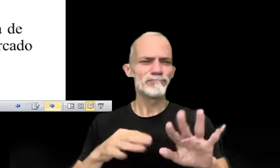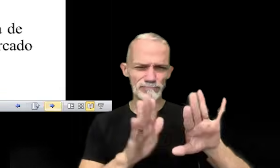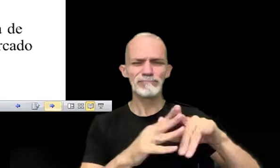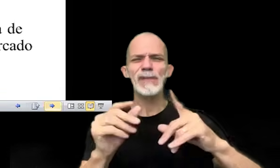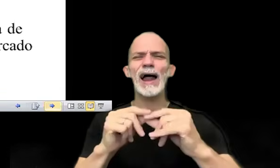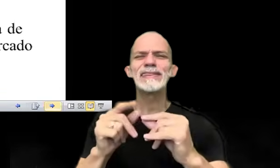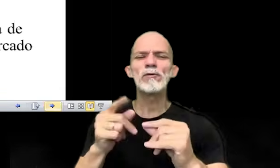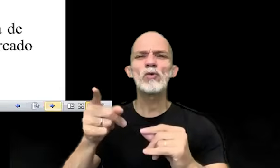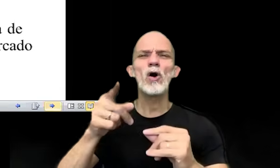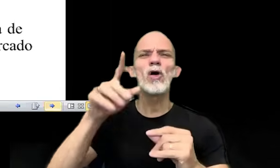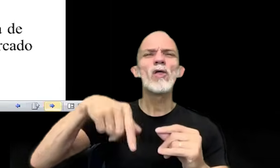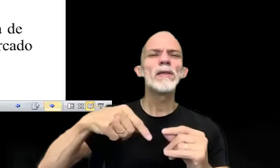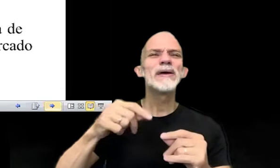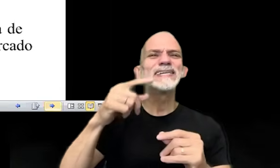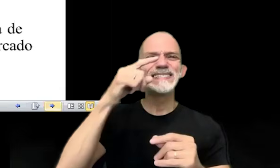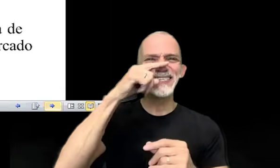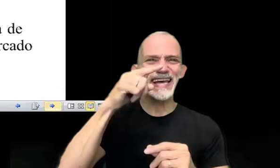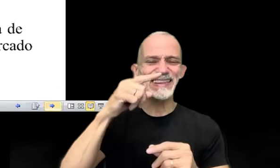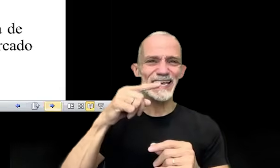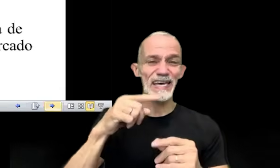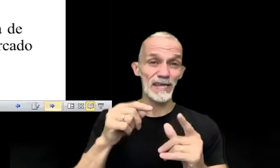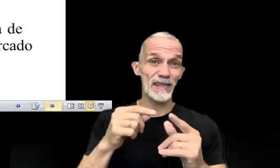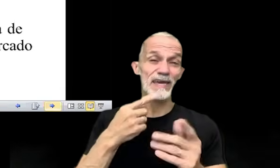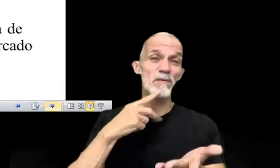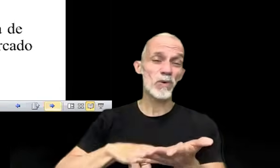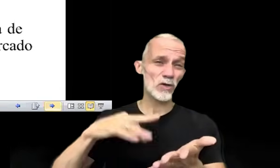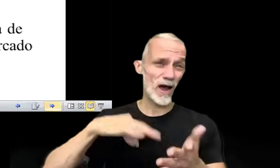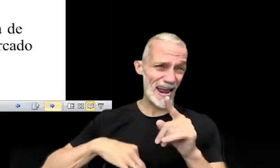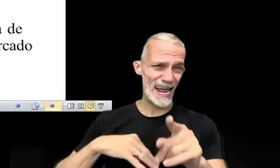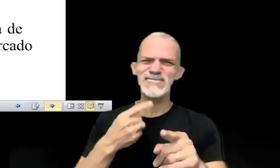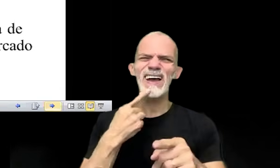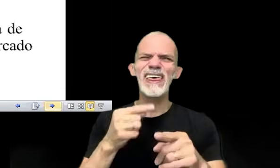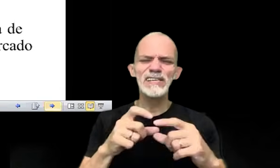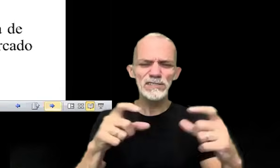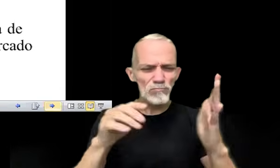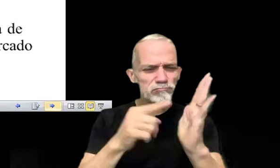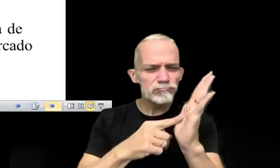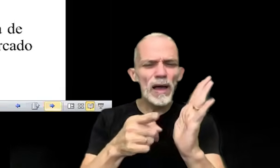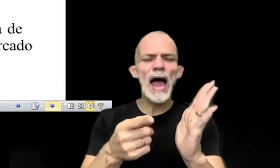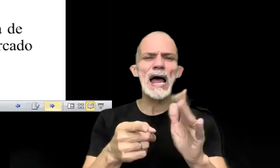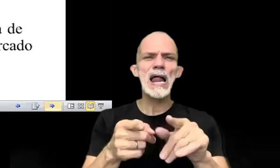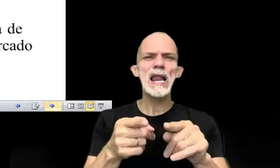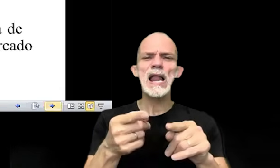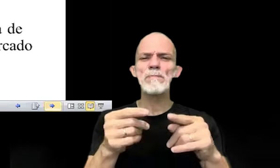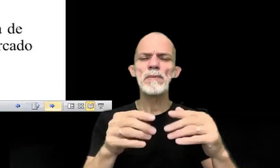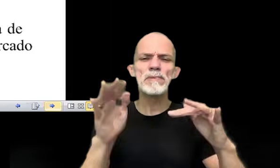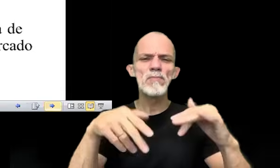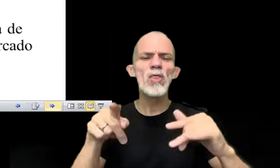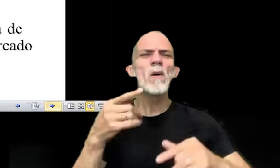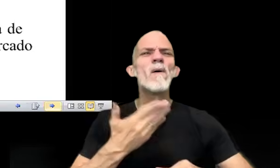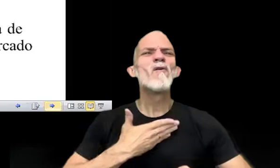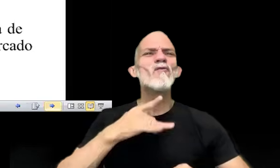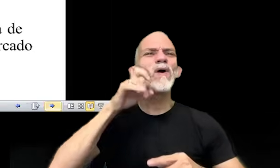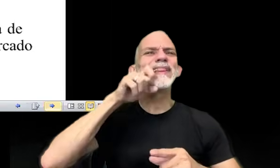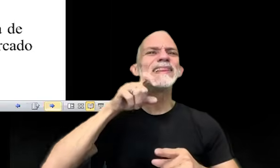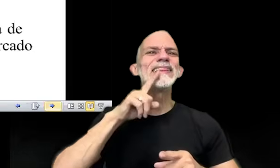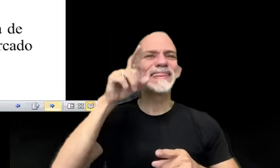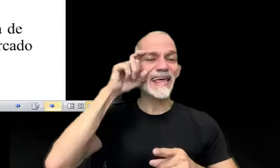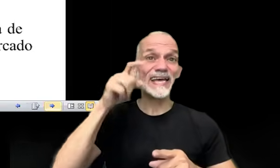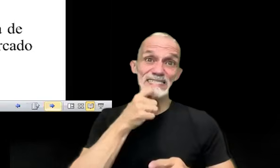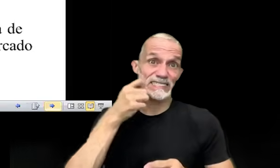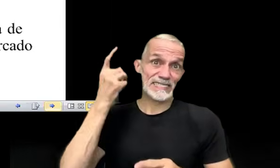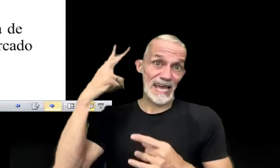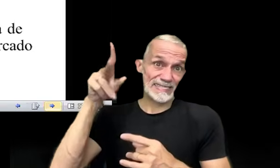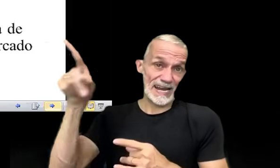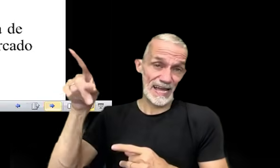iba a ir al artículo de fuente, el artículo 7 de la ley de impuesto a las ganancias, que me iba a decir que La fuente iba a estar dada, si